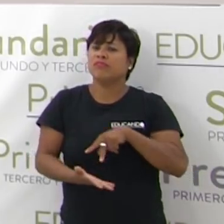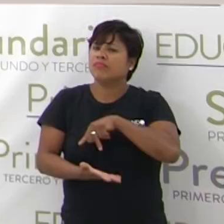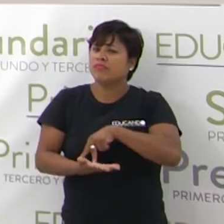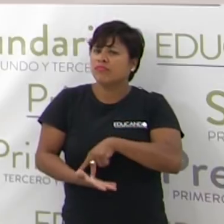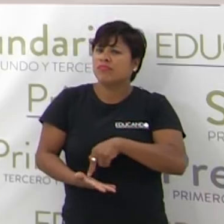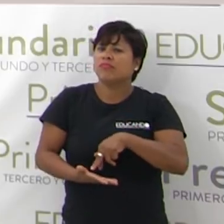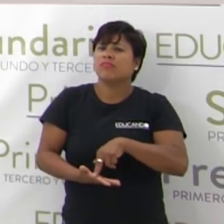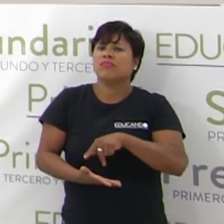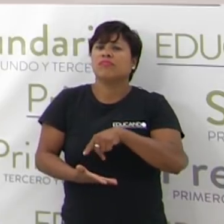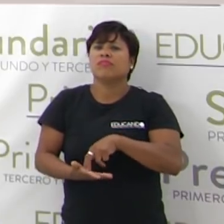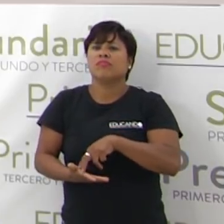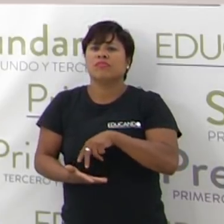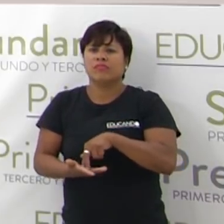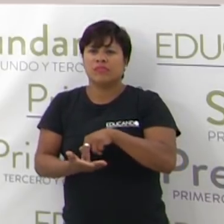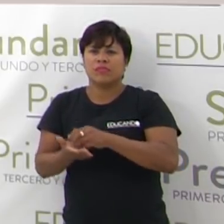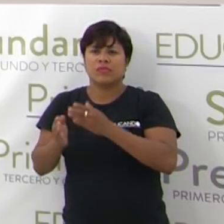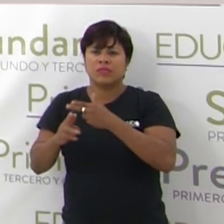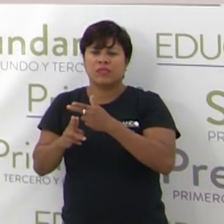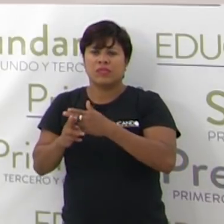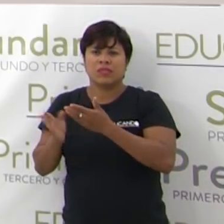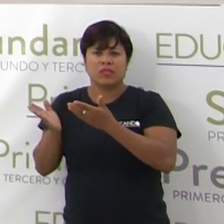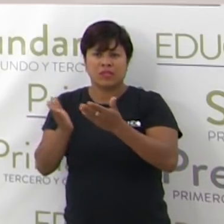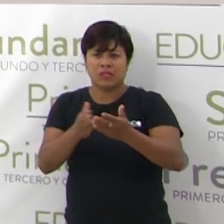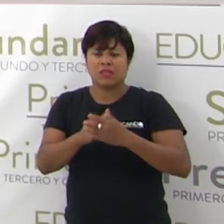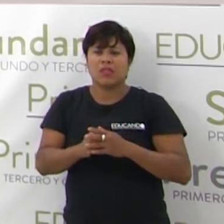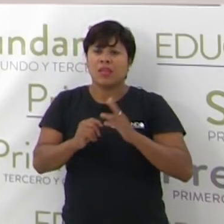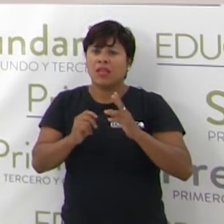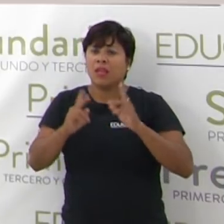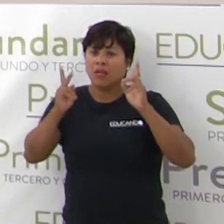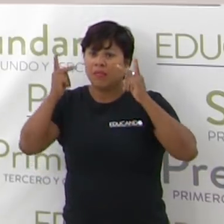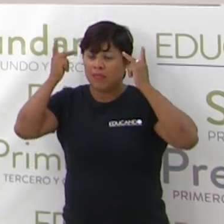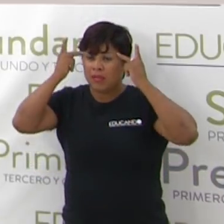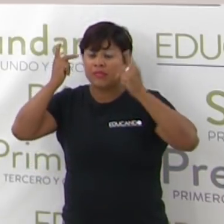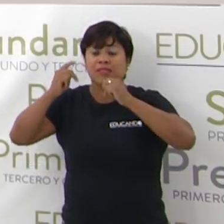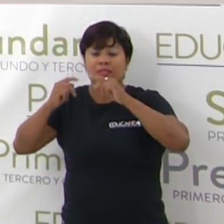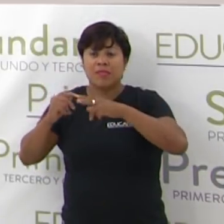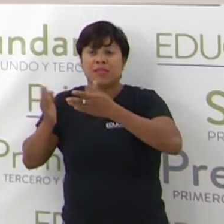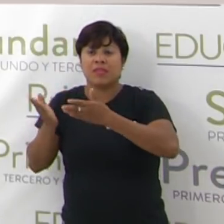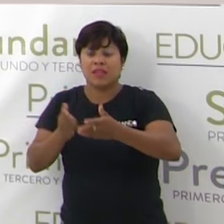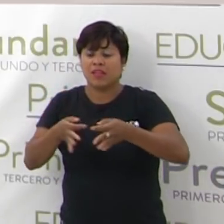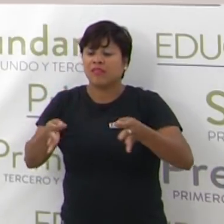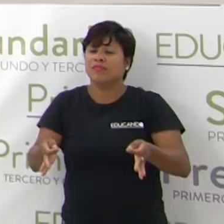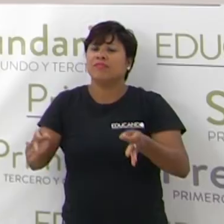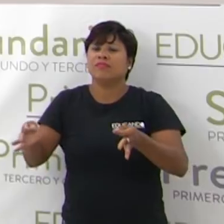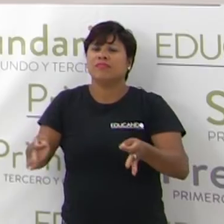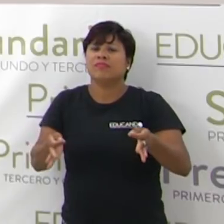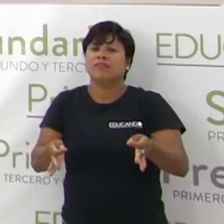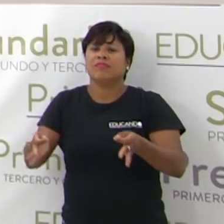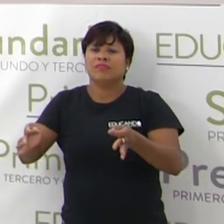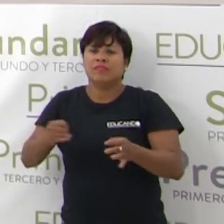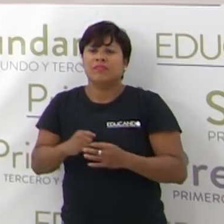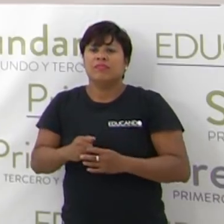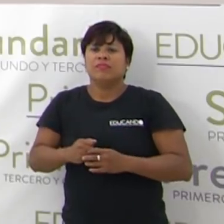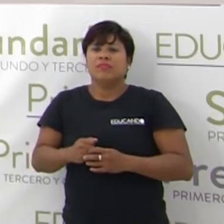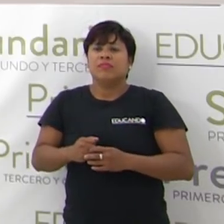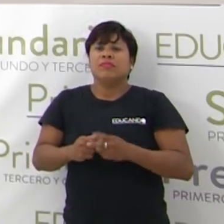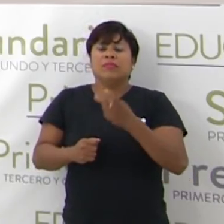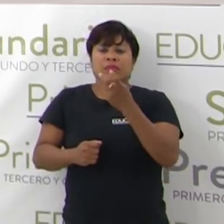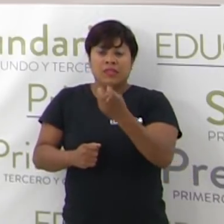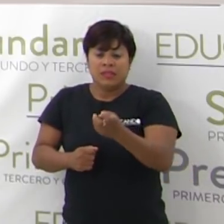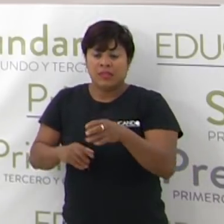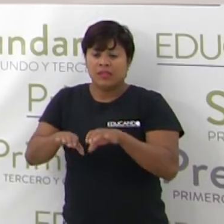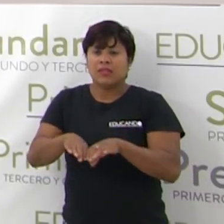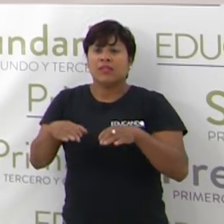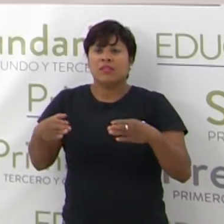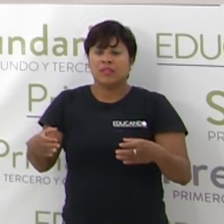así se fue hasta llegar a su palacio. Y los cancilleres también no perdieron el estilo. Y colorín